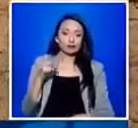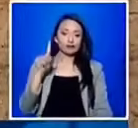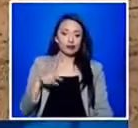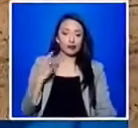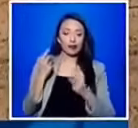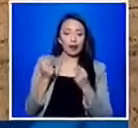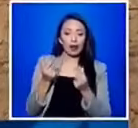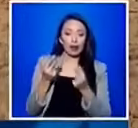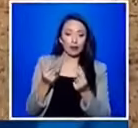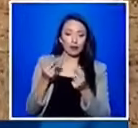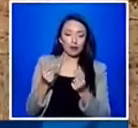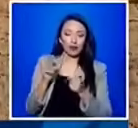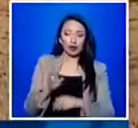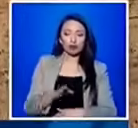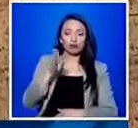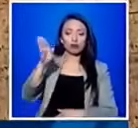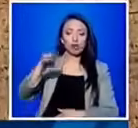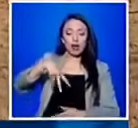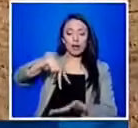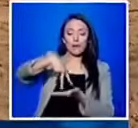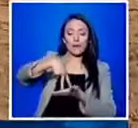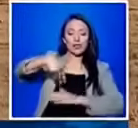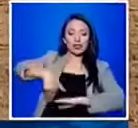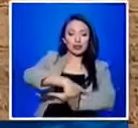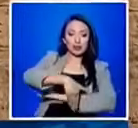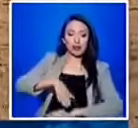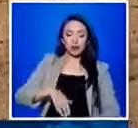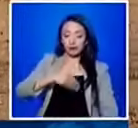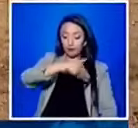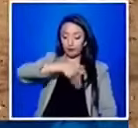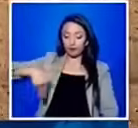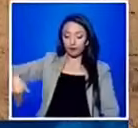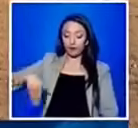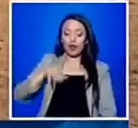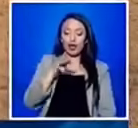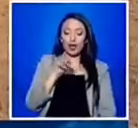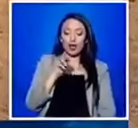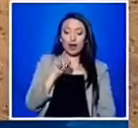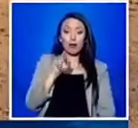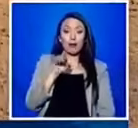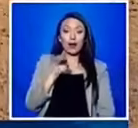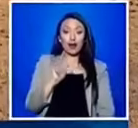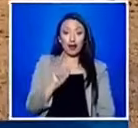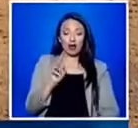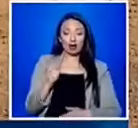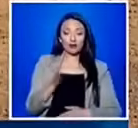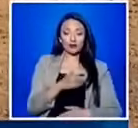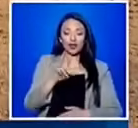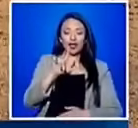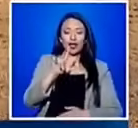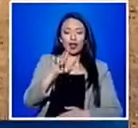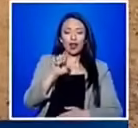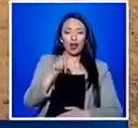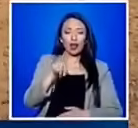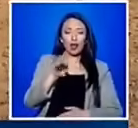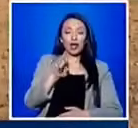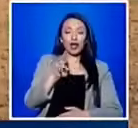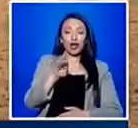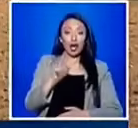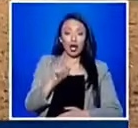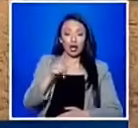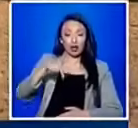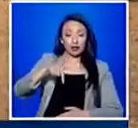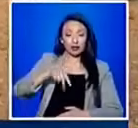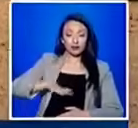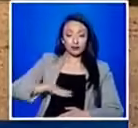manera inmediata hacia las principales. Esta es la calle José María Lequerica. Y sobre todo al redondel de